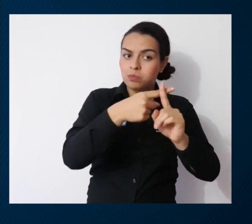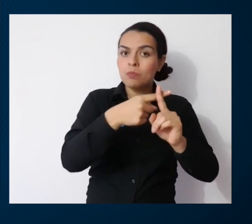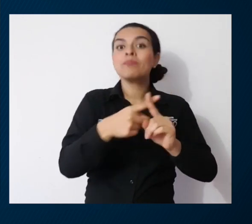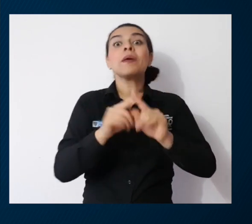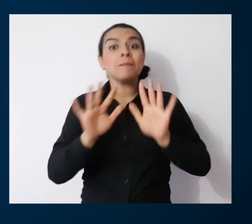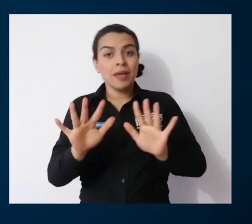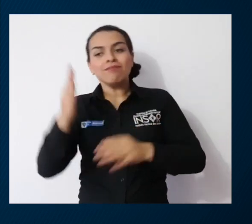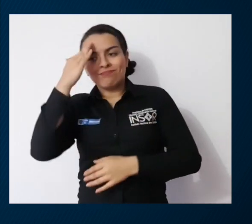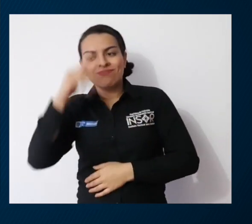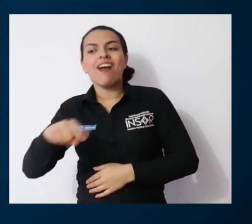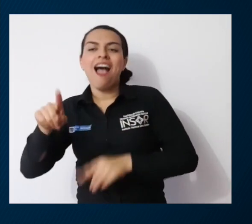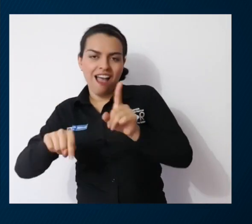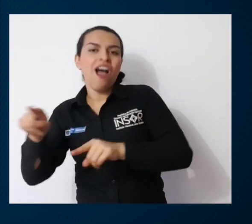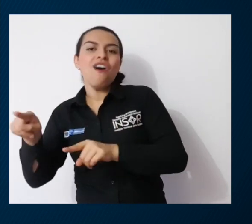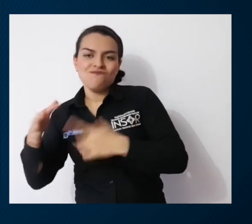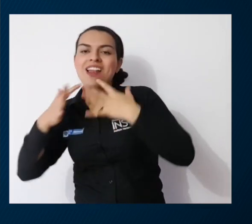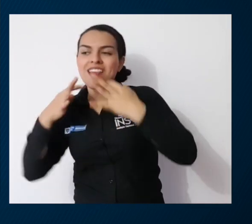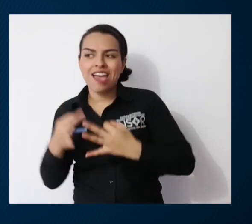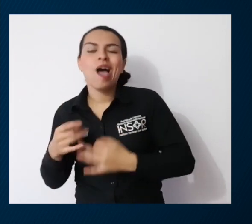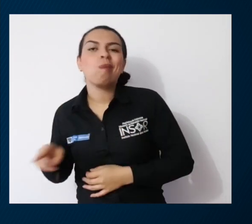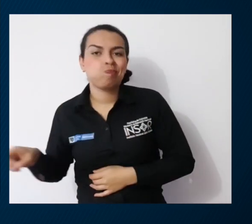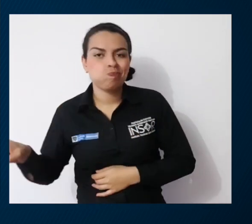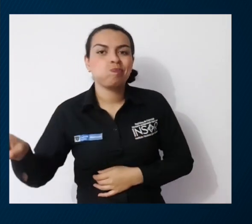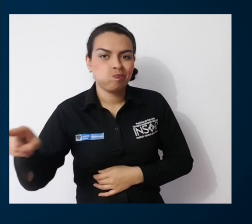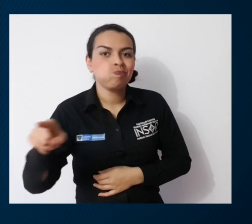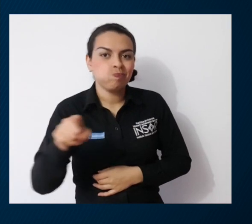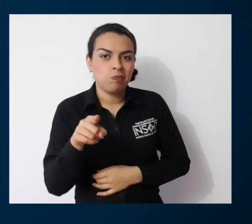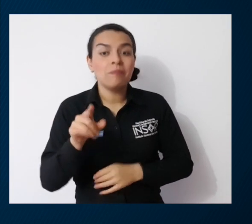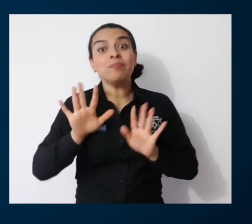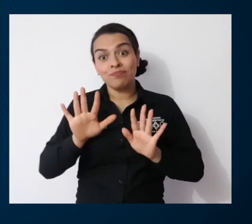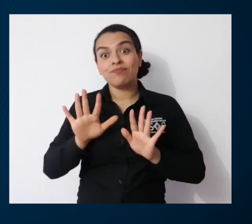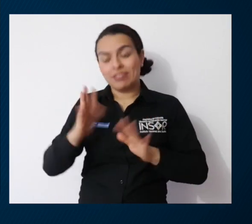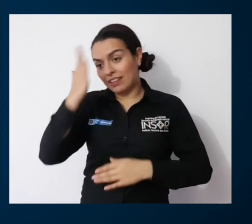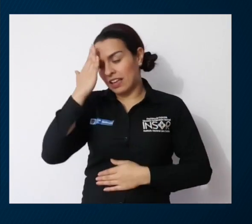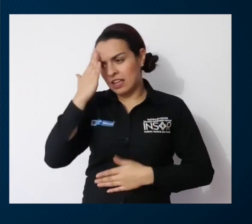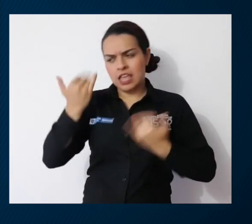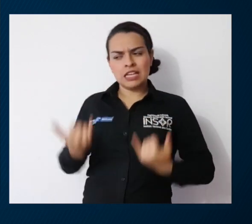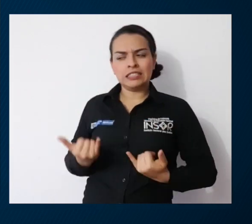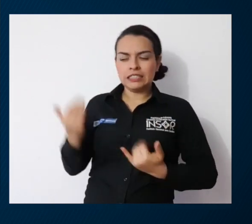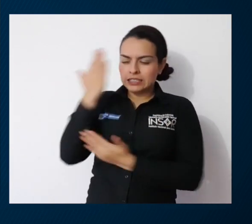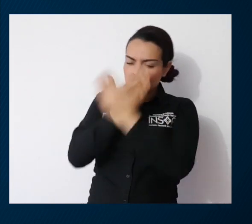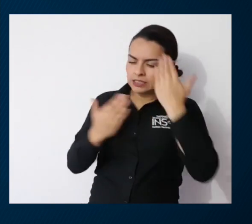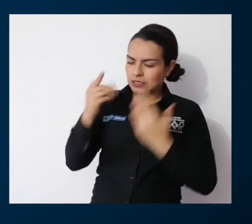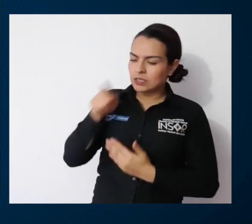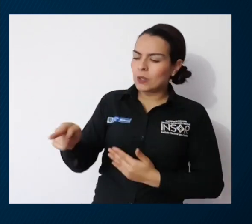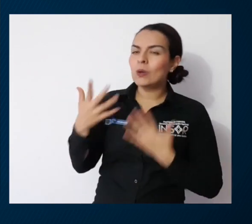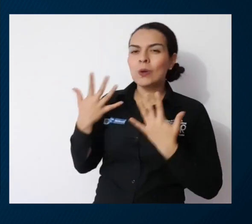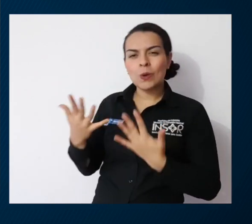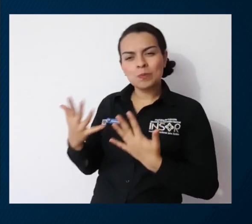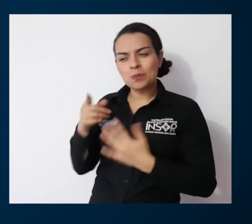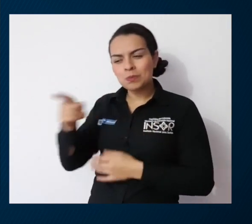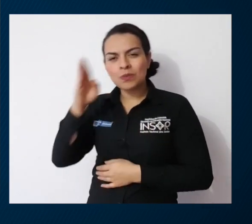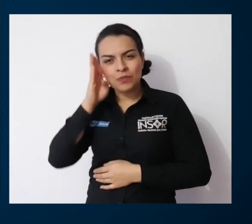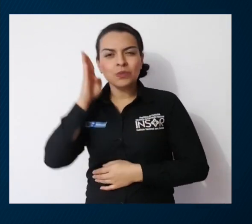está desbordado por la realidad, pero teniendo el privilegio de poner esa realidad un momento en espera y ver qué es lo que nos queda